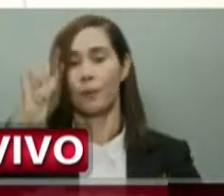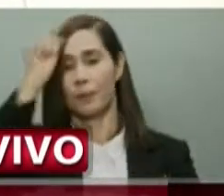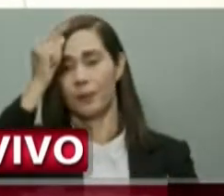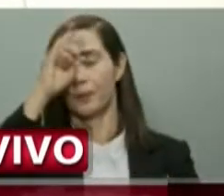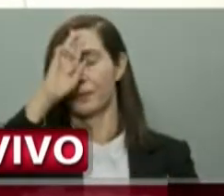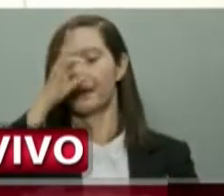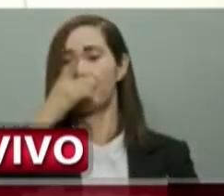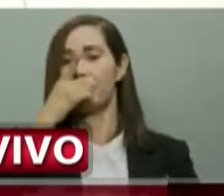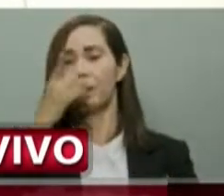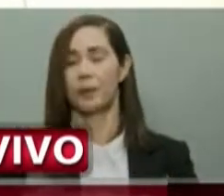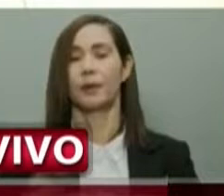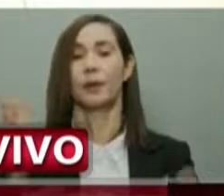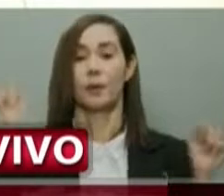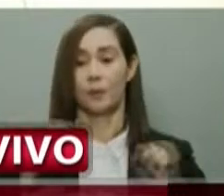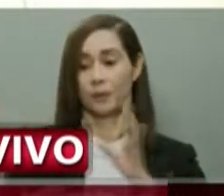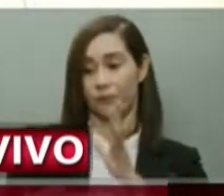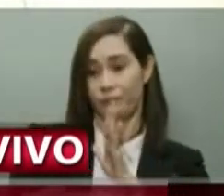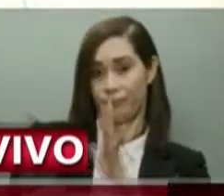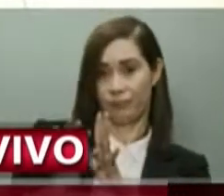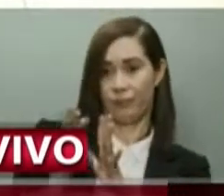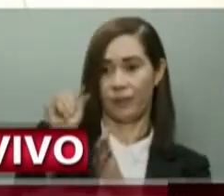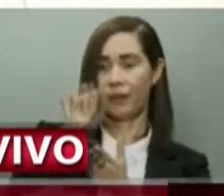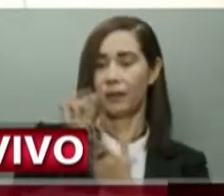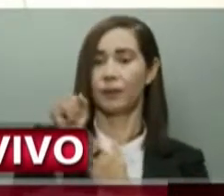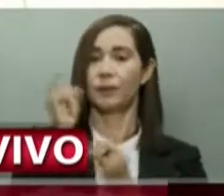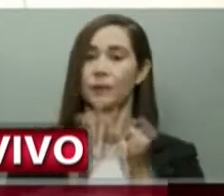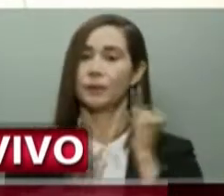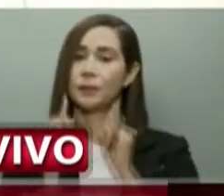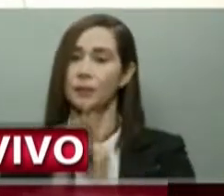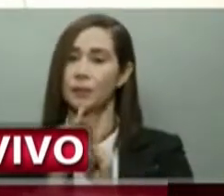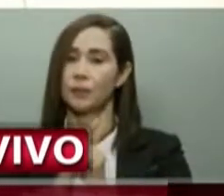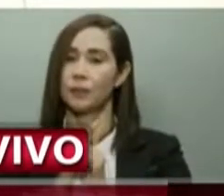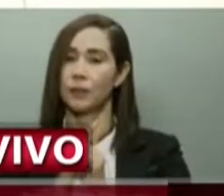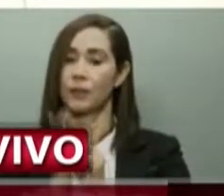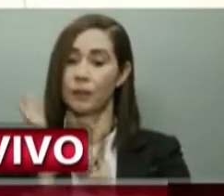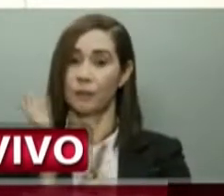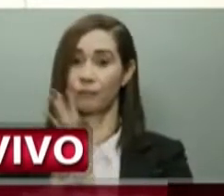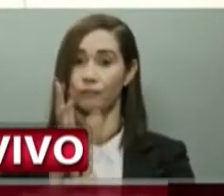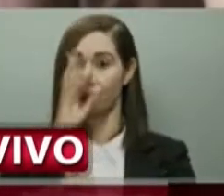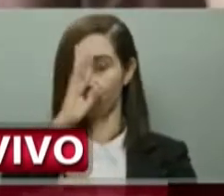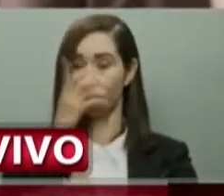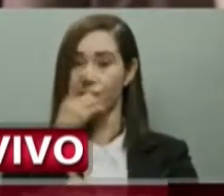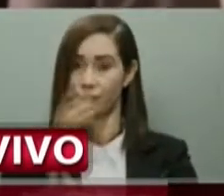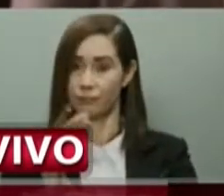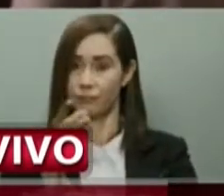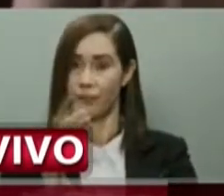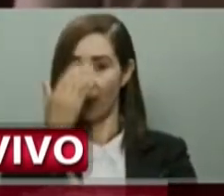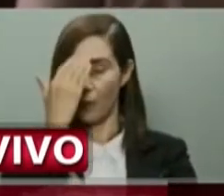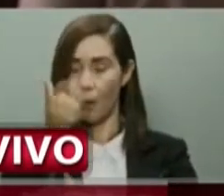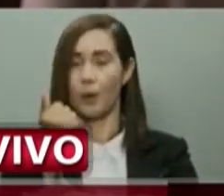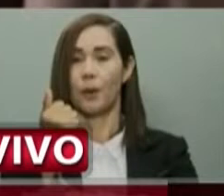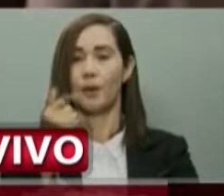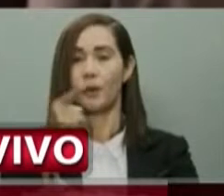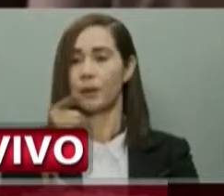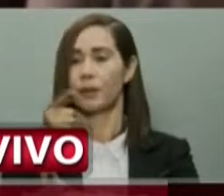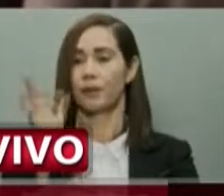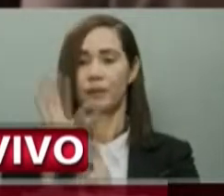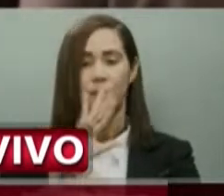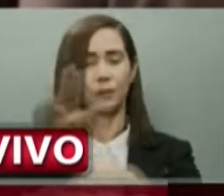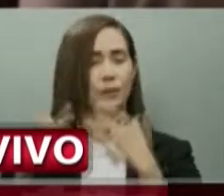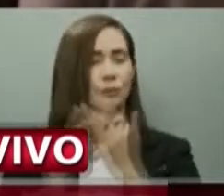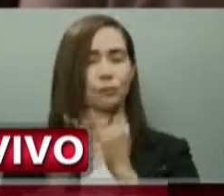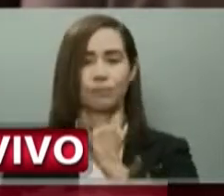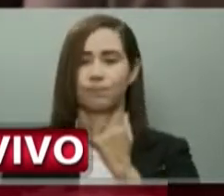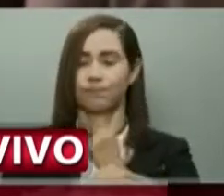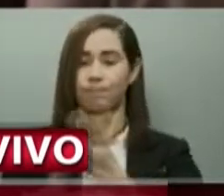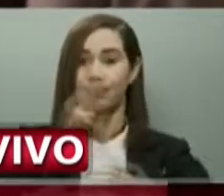República Dominicana hace frente a esta situación internacional que afecta a la República Dominicana, porque está afectando a todos los países